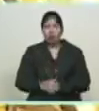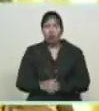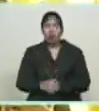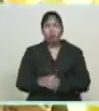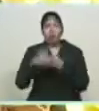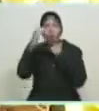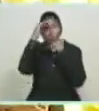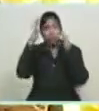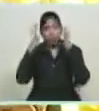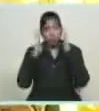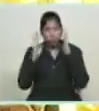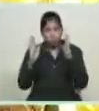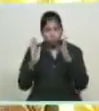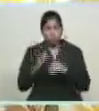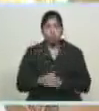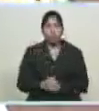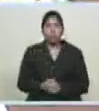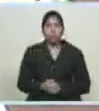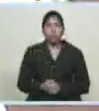Atención.